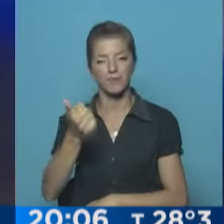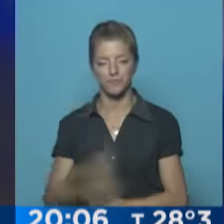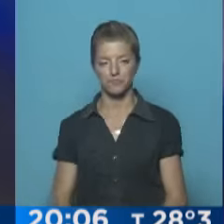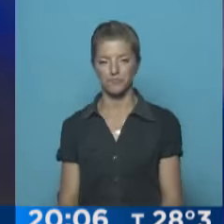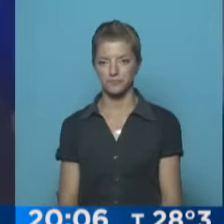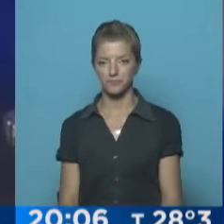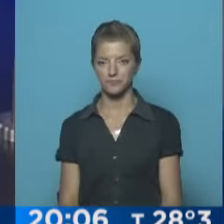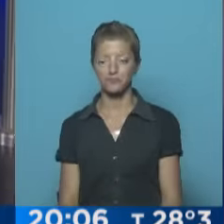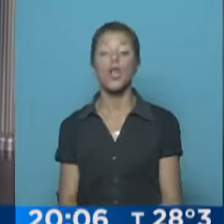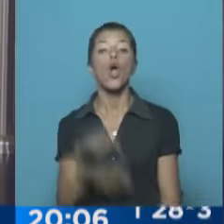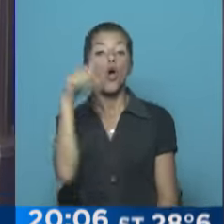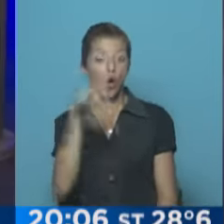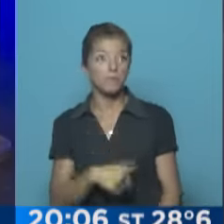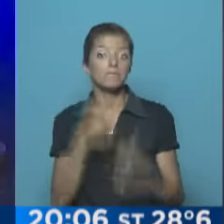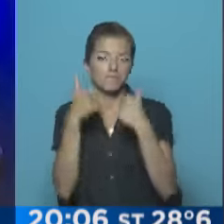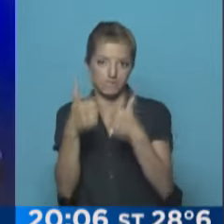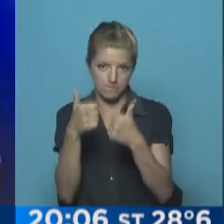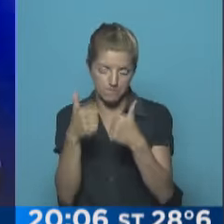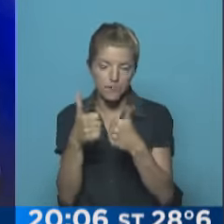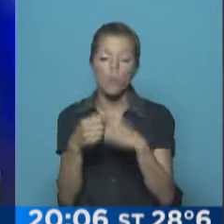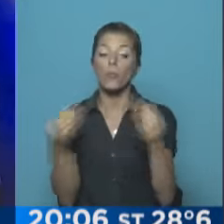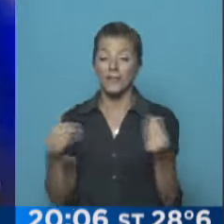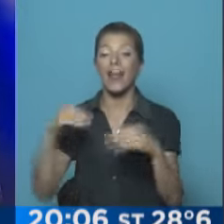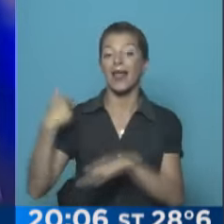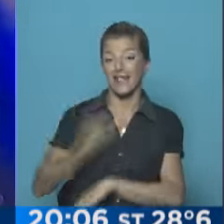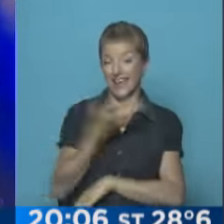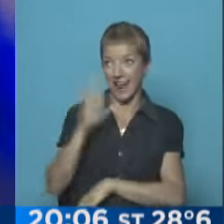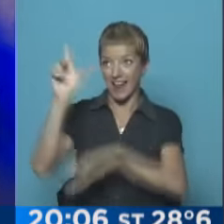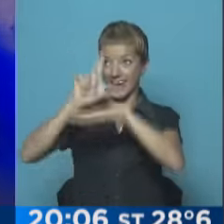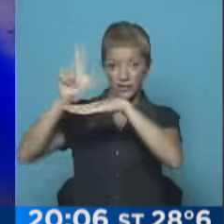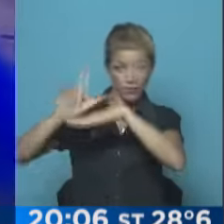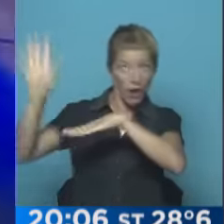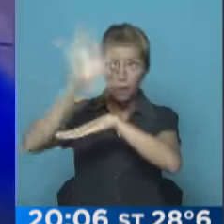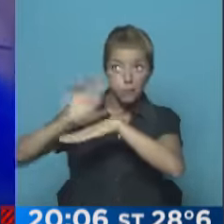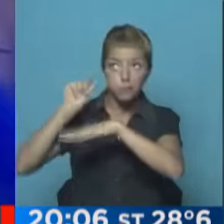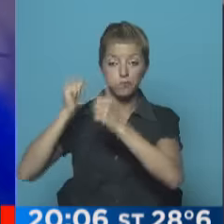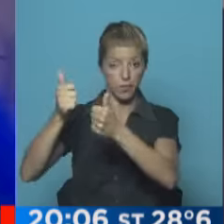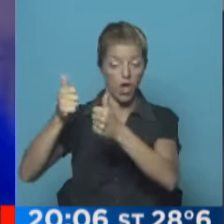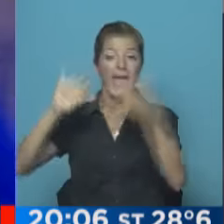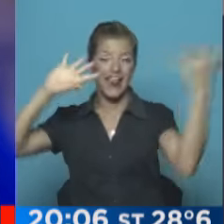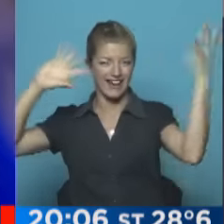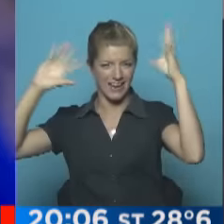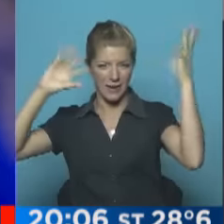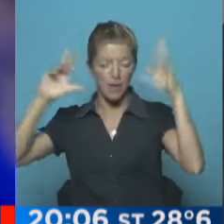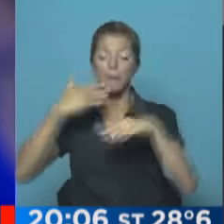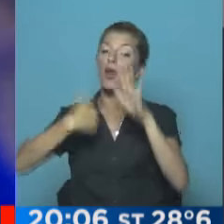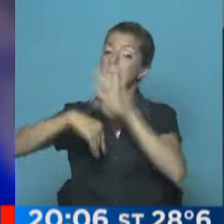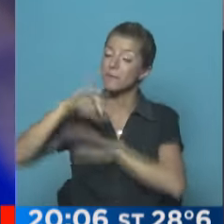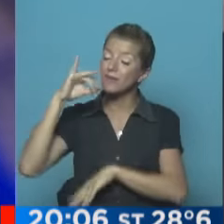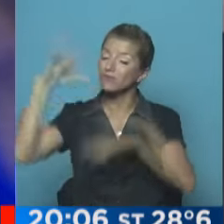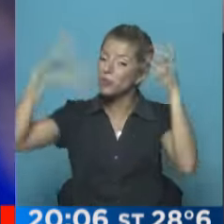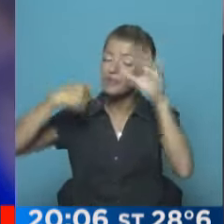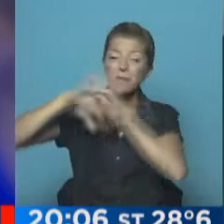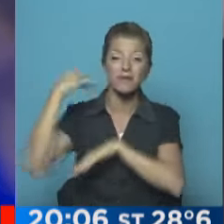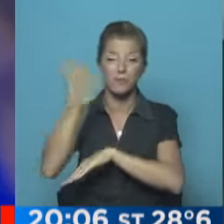Silvia, Pablo, y hoy tuvieron buenas noticias porque en general en todo el litoral tuvieron muy buenas condiciones meteorológicas, pero las tormentas más intensas se han concentrado